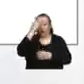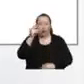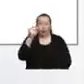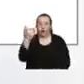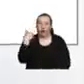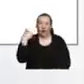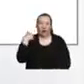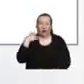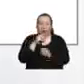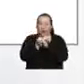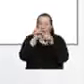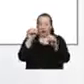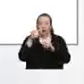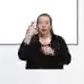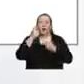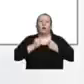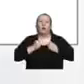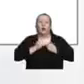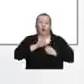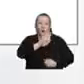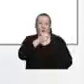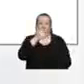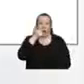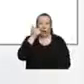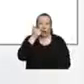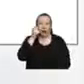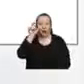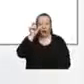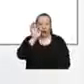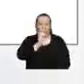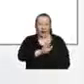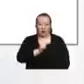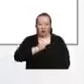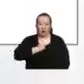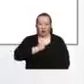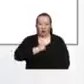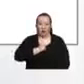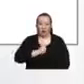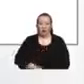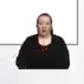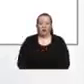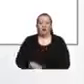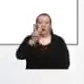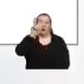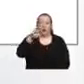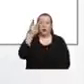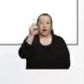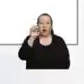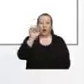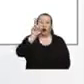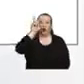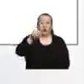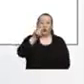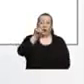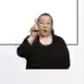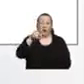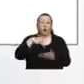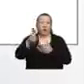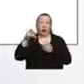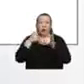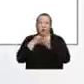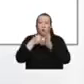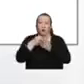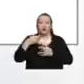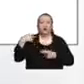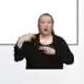sigue siendo el papel directo tampoco al pago impuesto a la herencia en 2020 ni en 2021 si son los beneficiarios de